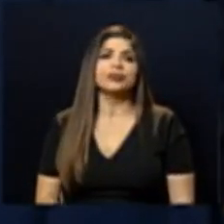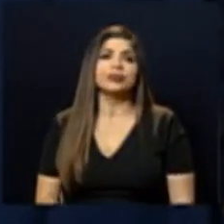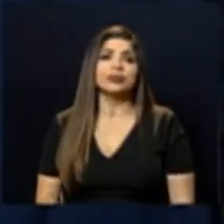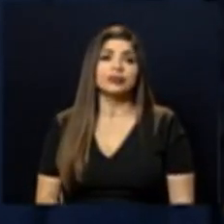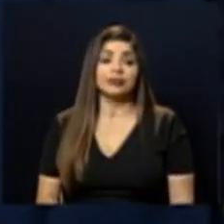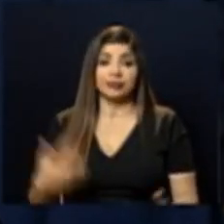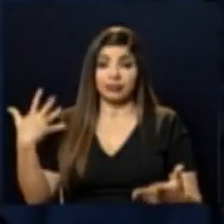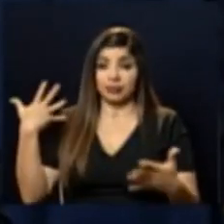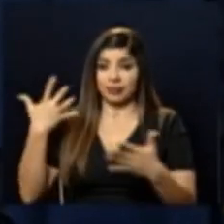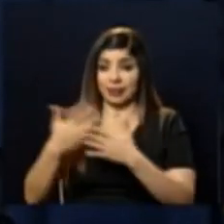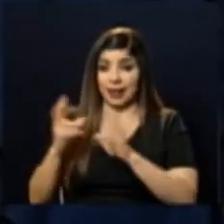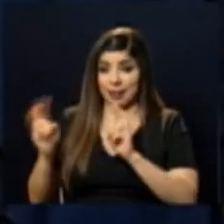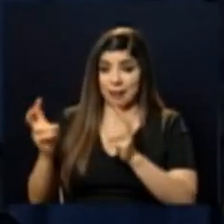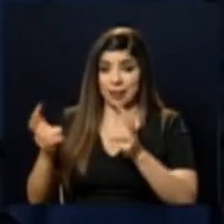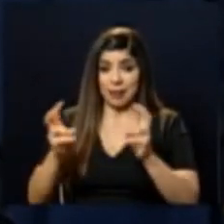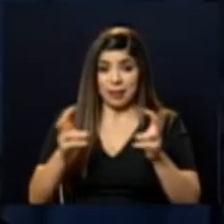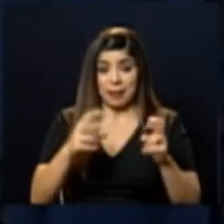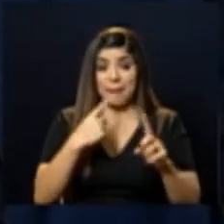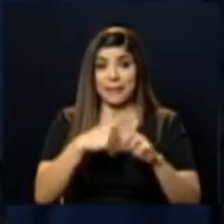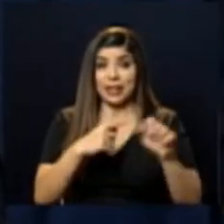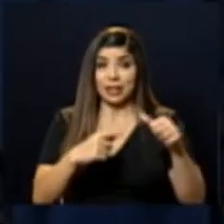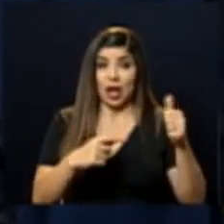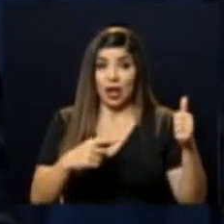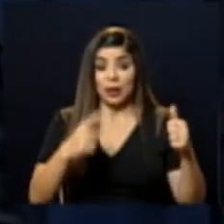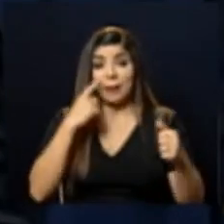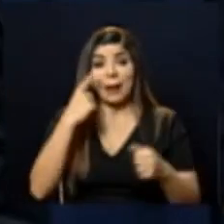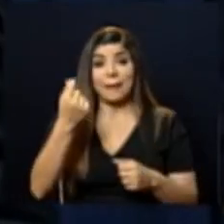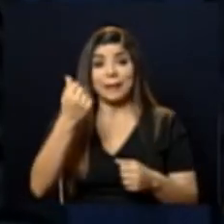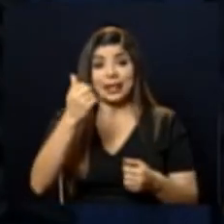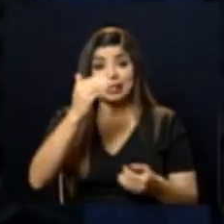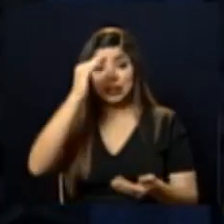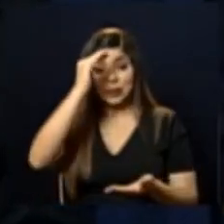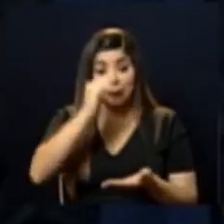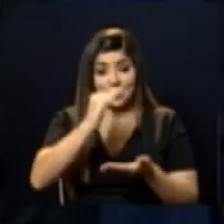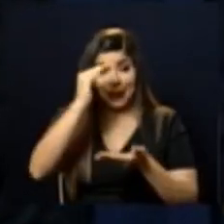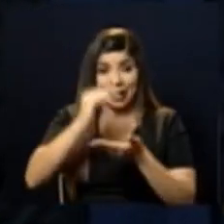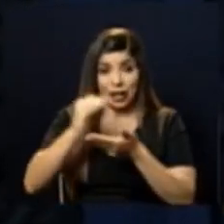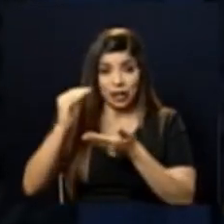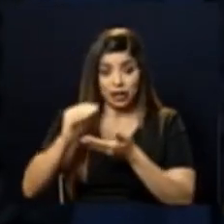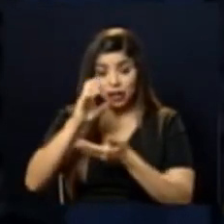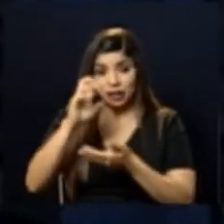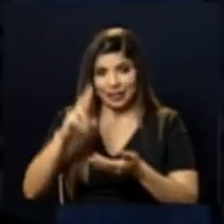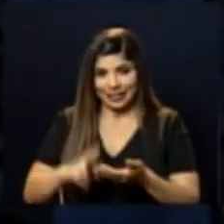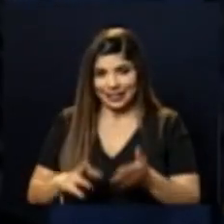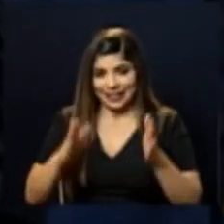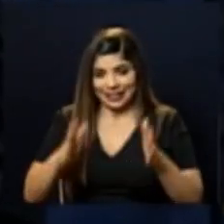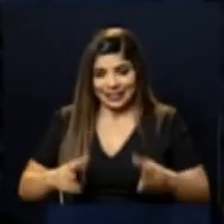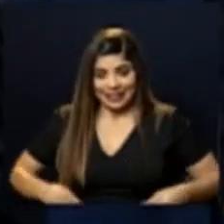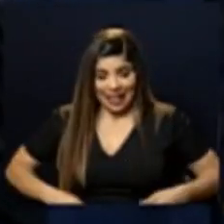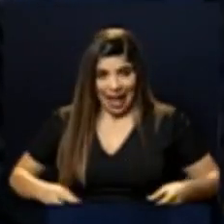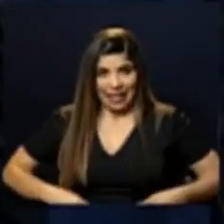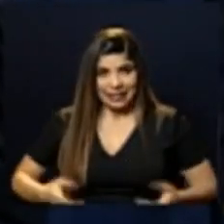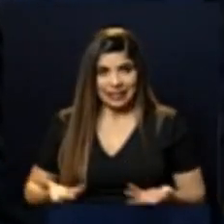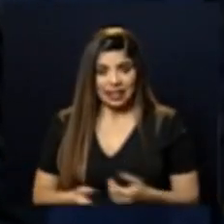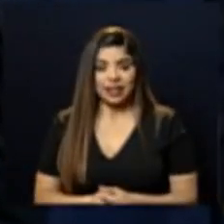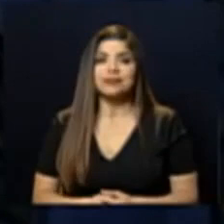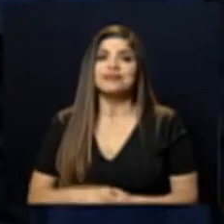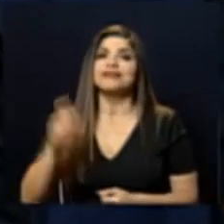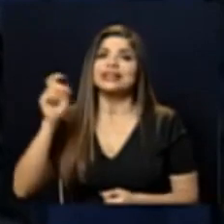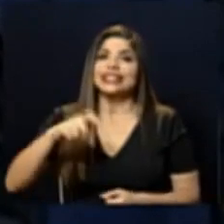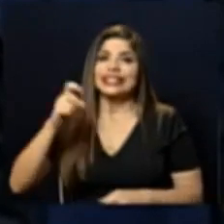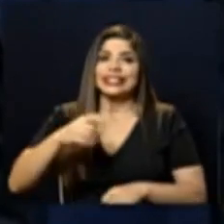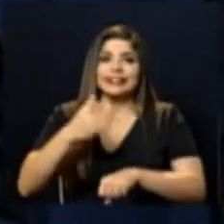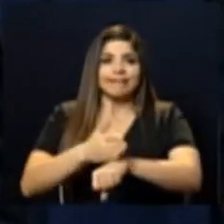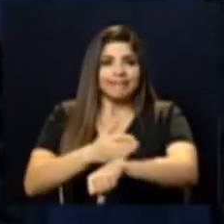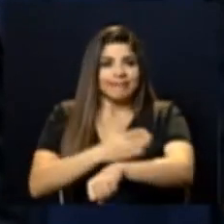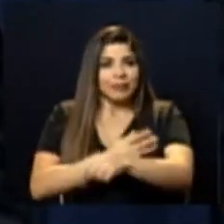A la luz de estos temas y otros para reducir los precios que pagamos los costarricenses, es necesario avanzar